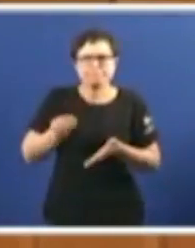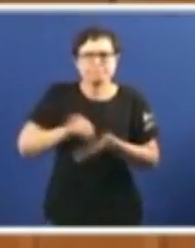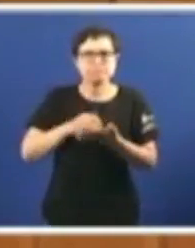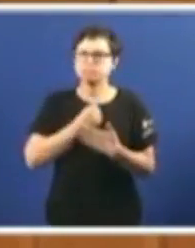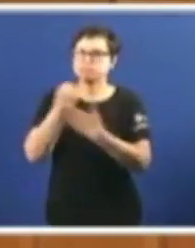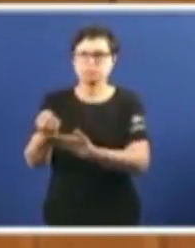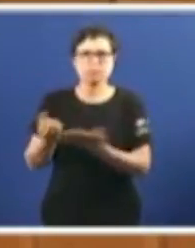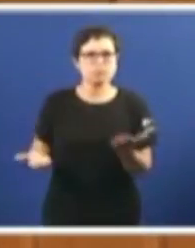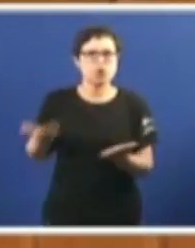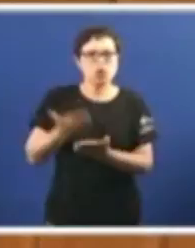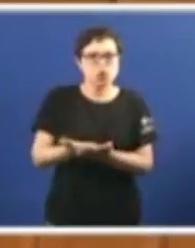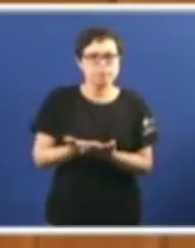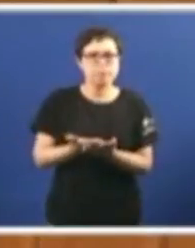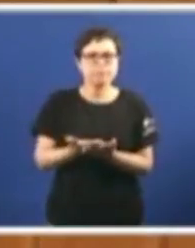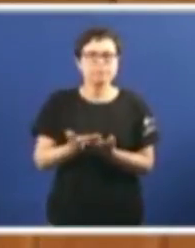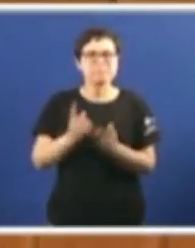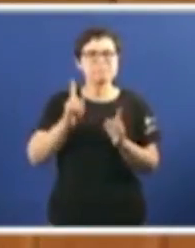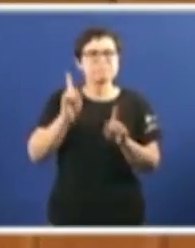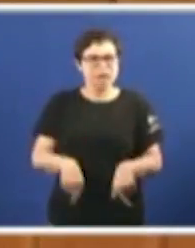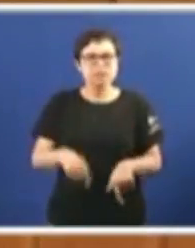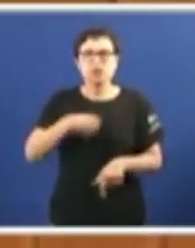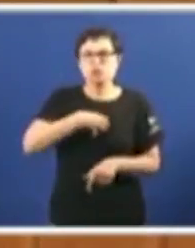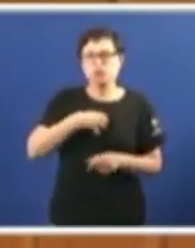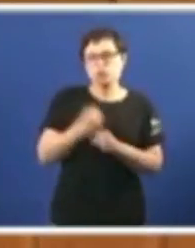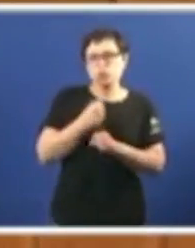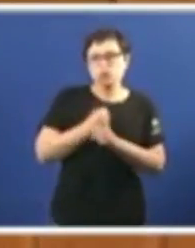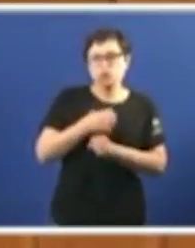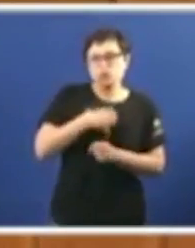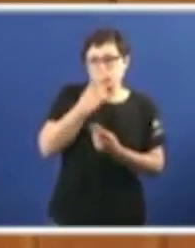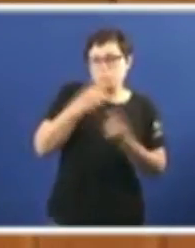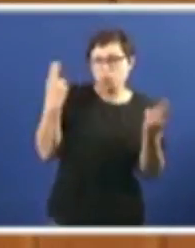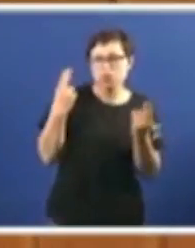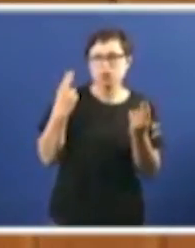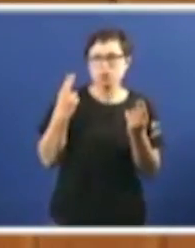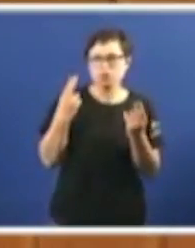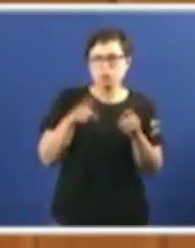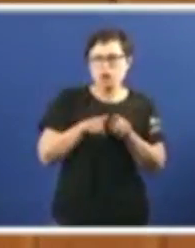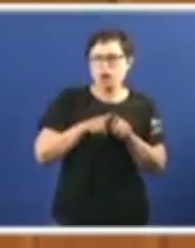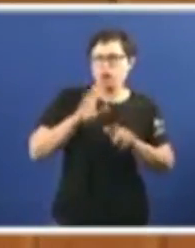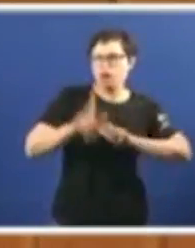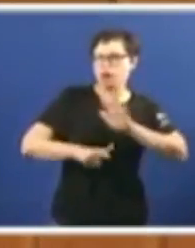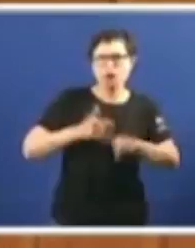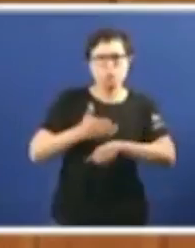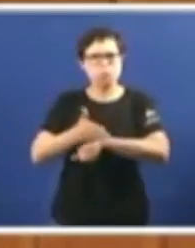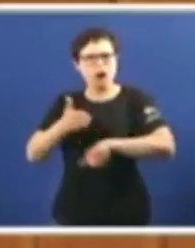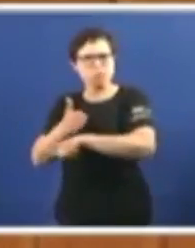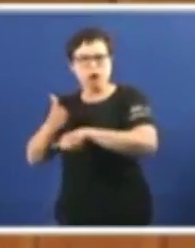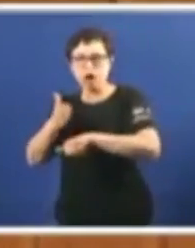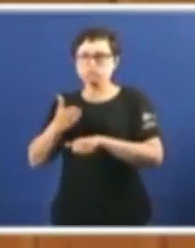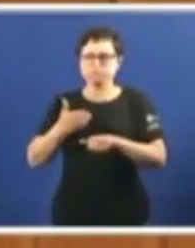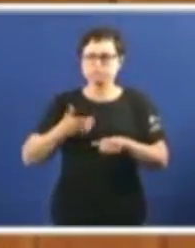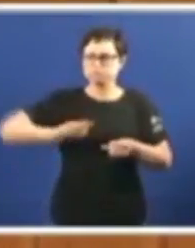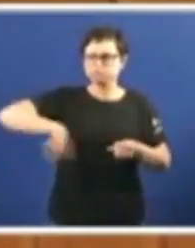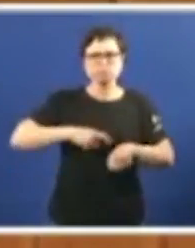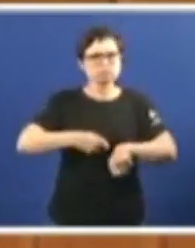que ante a situación de expolio que sufriron os traballadores e traballadoras do sector público hai que empezar a traballar, xa que estamos